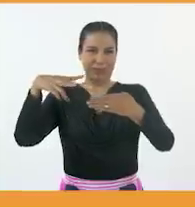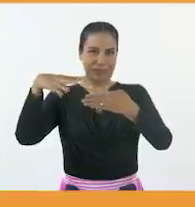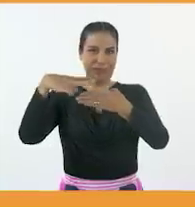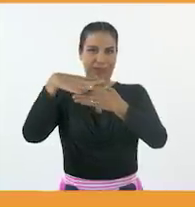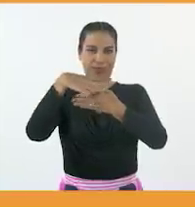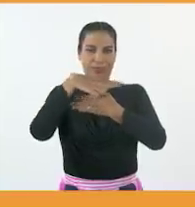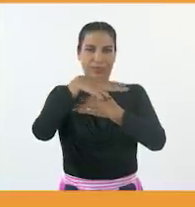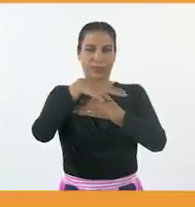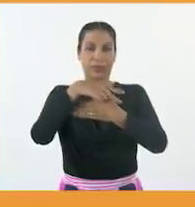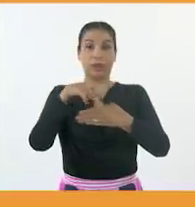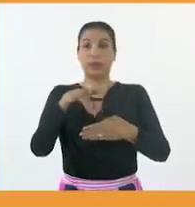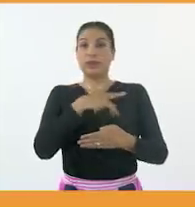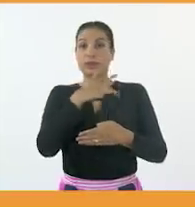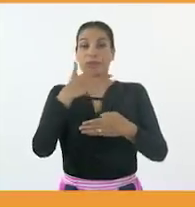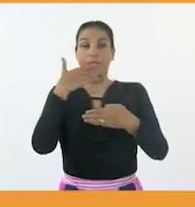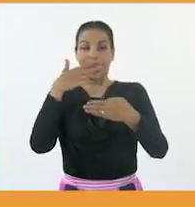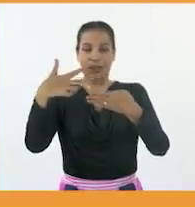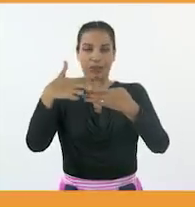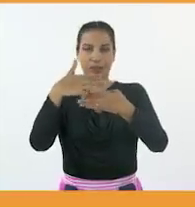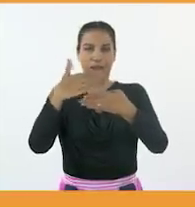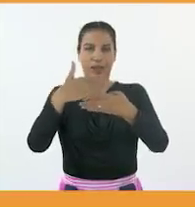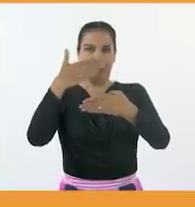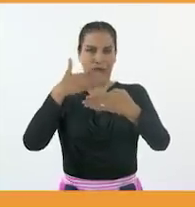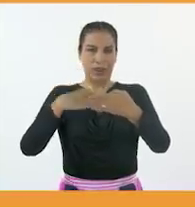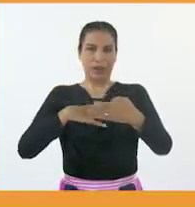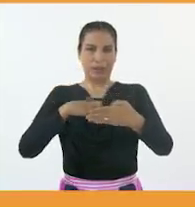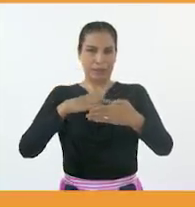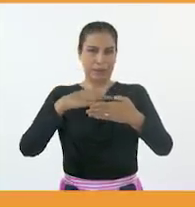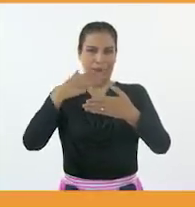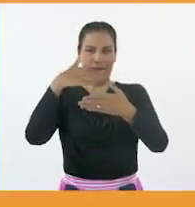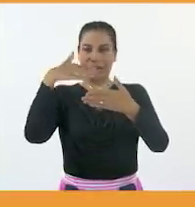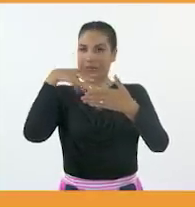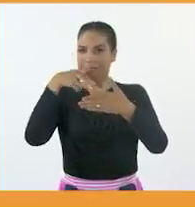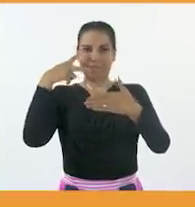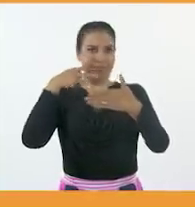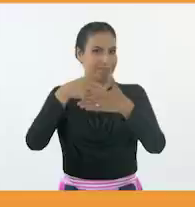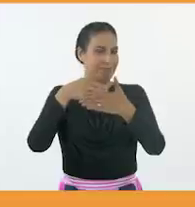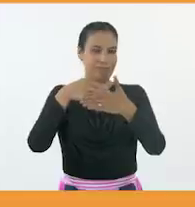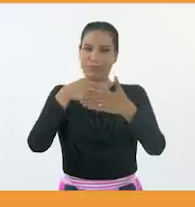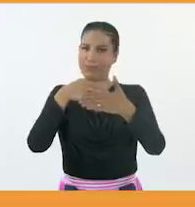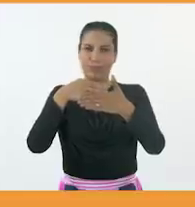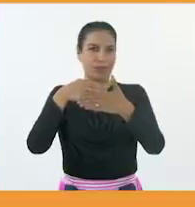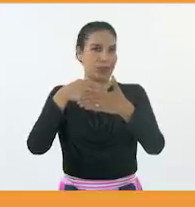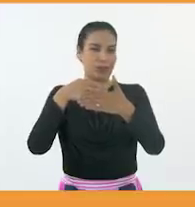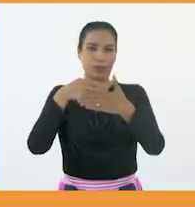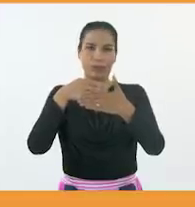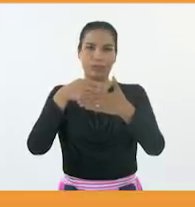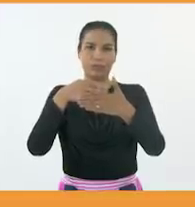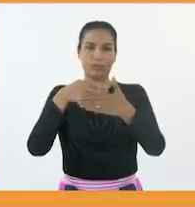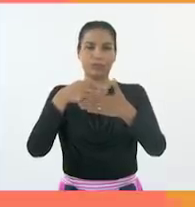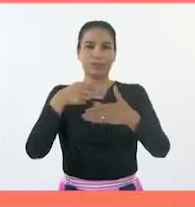marcaste. Asegúrate de cortar por fuera de la playera. No introduzcas las tijeras en ella.